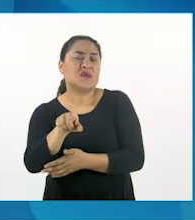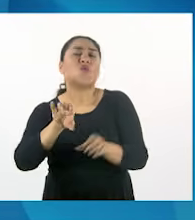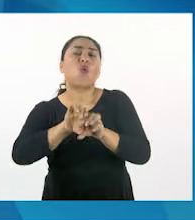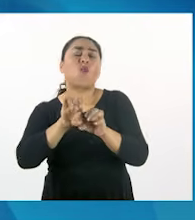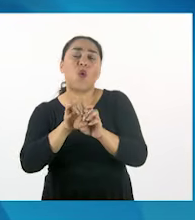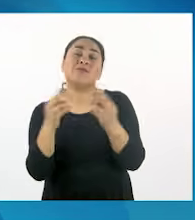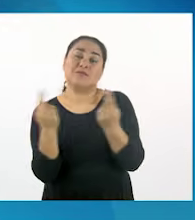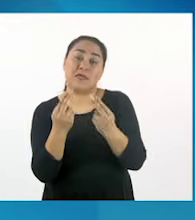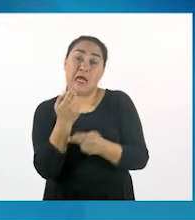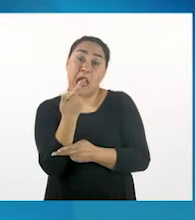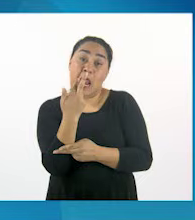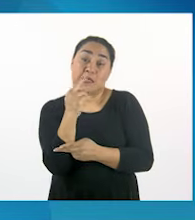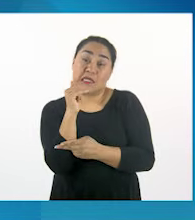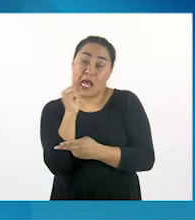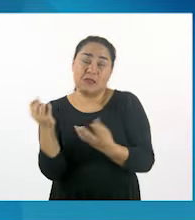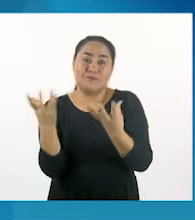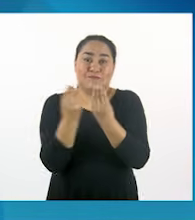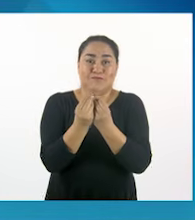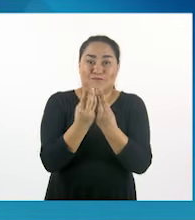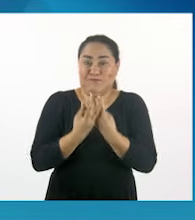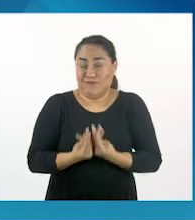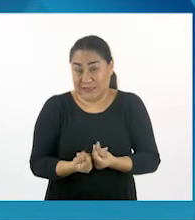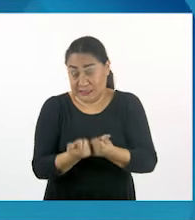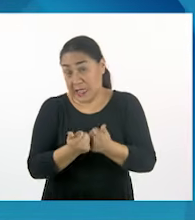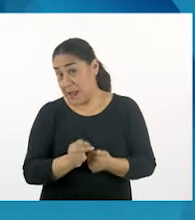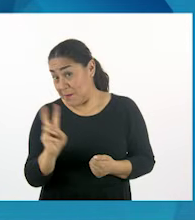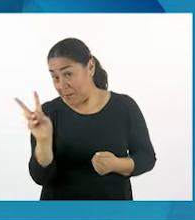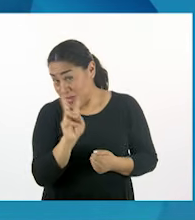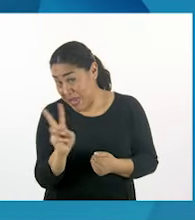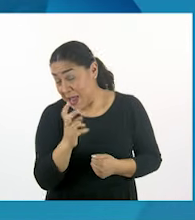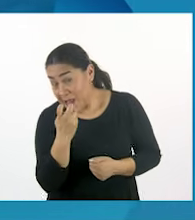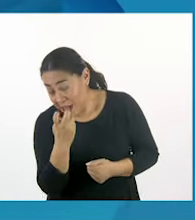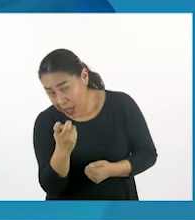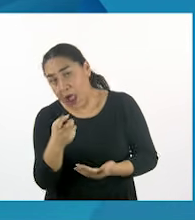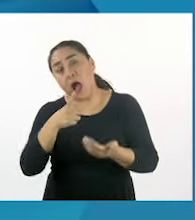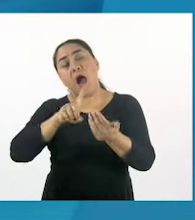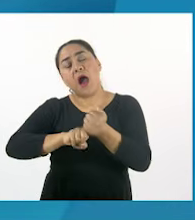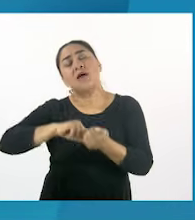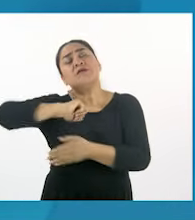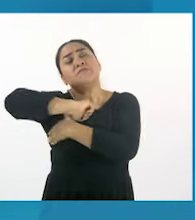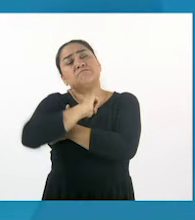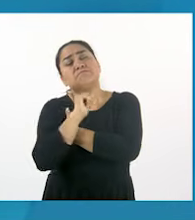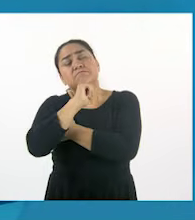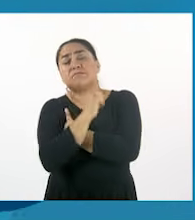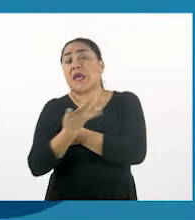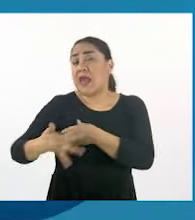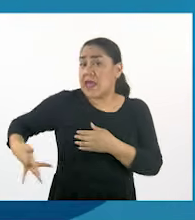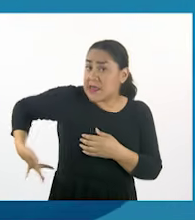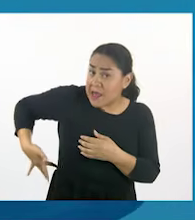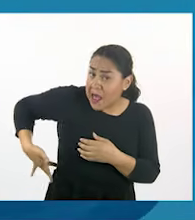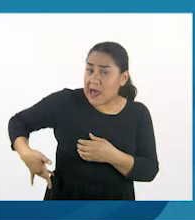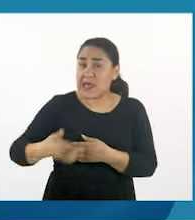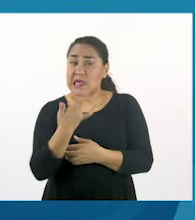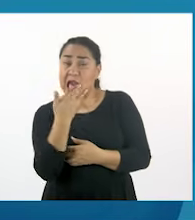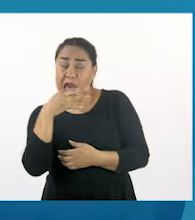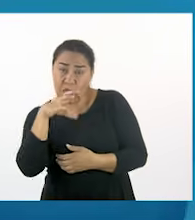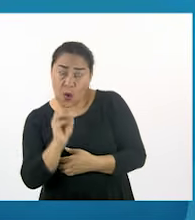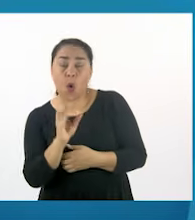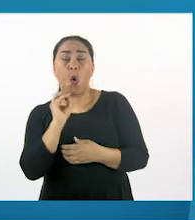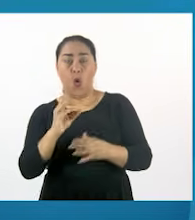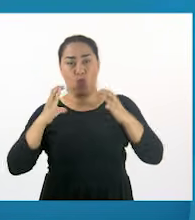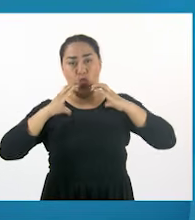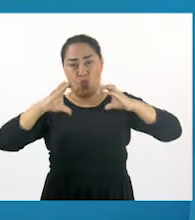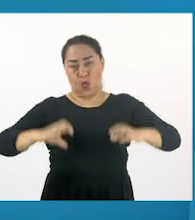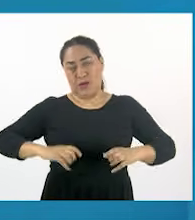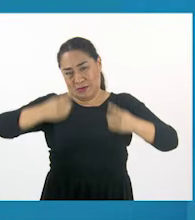grasas. Este grupo de vitaminas se almacenan en el hígado y en el tejido adiposo del cuerpo.